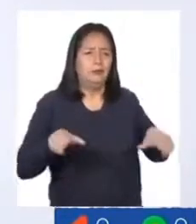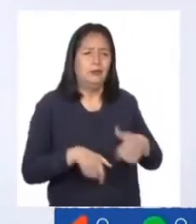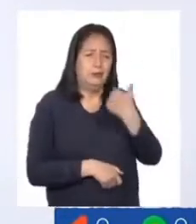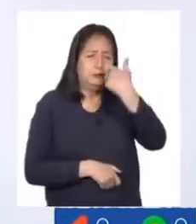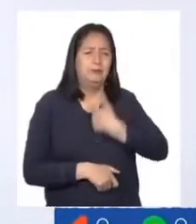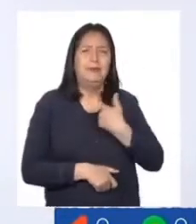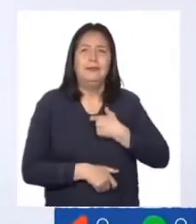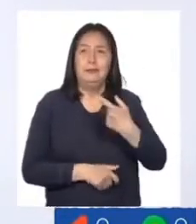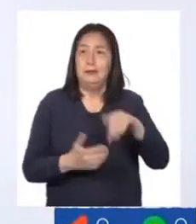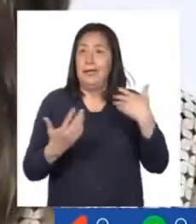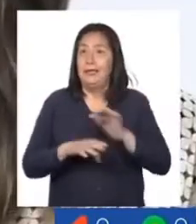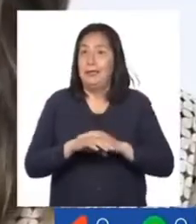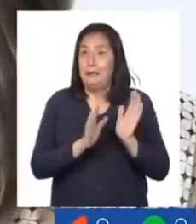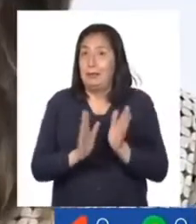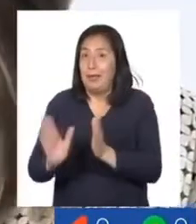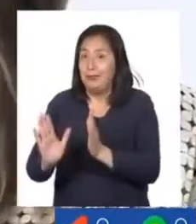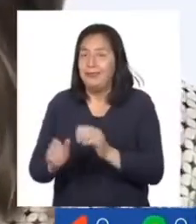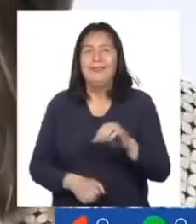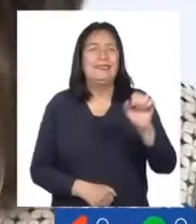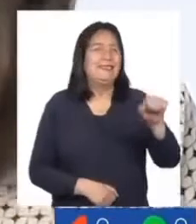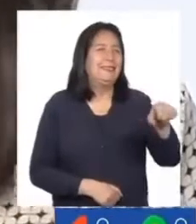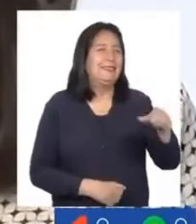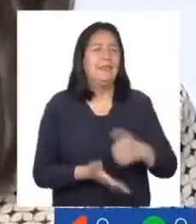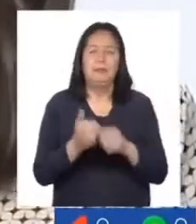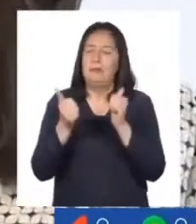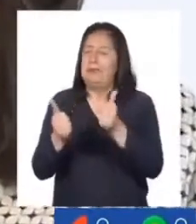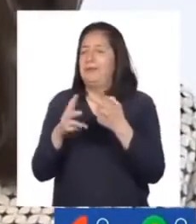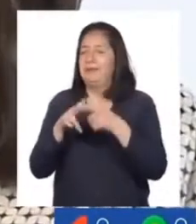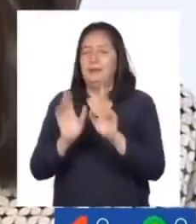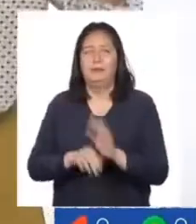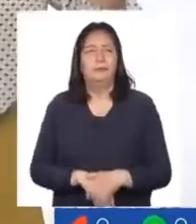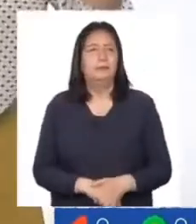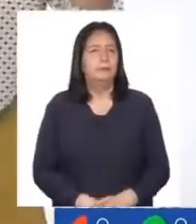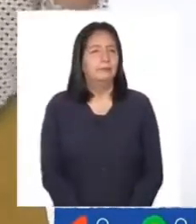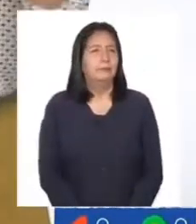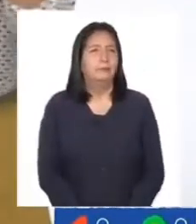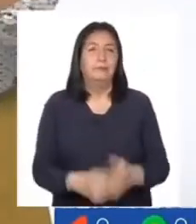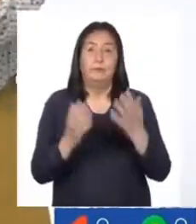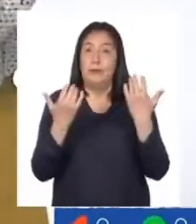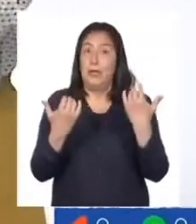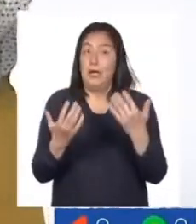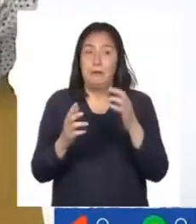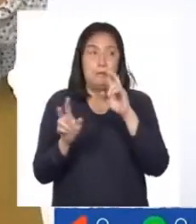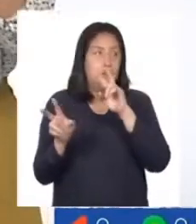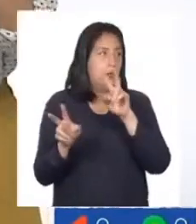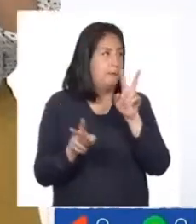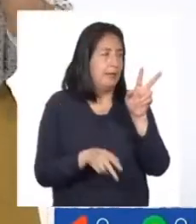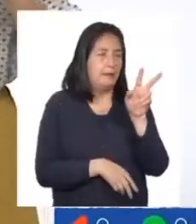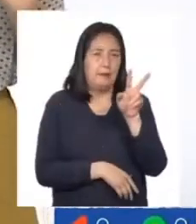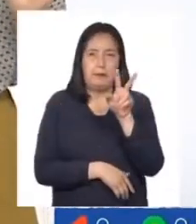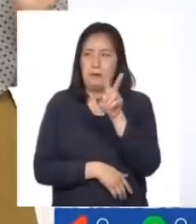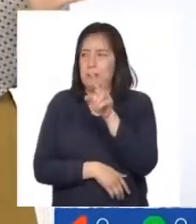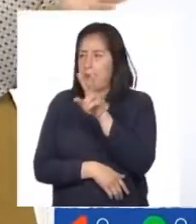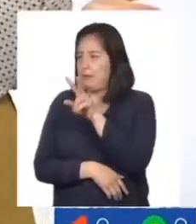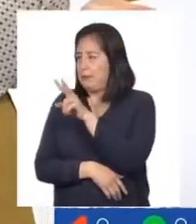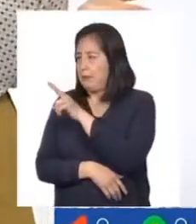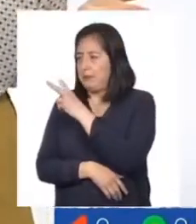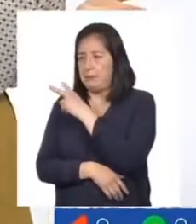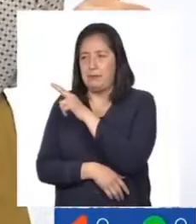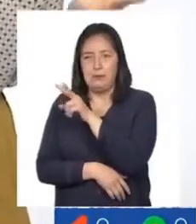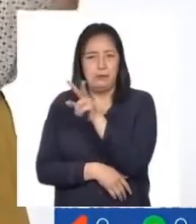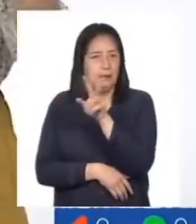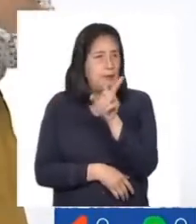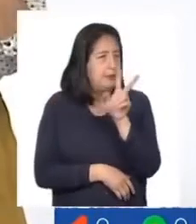¿Están preparados para esta aventura? ¡Sí! ¡Comencemos! Vamos a observar todo lo que tenemos a